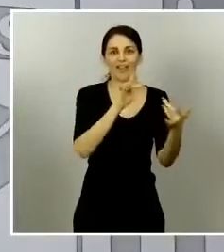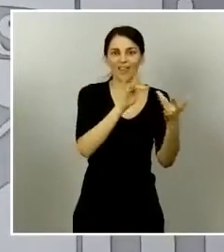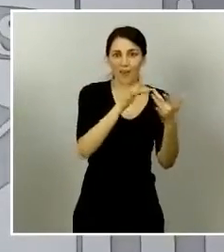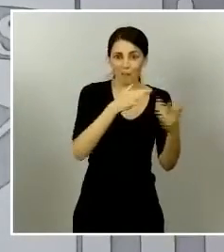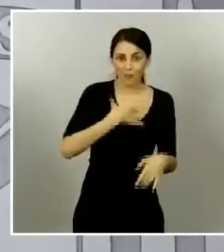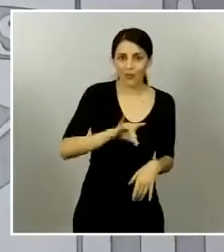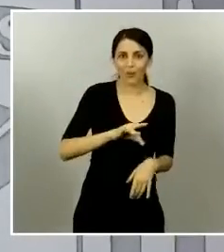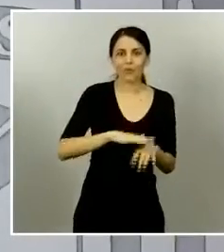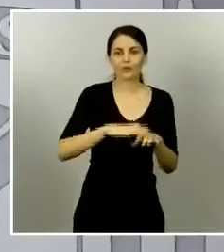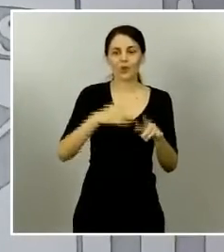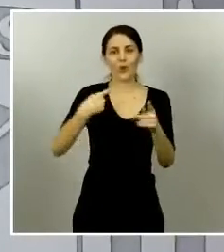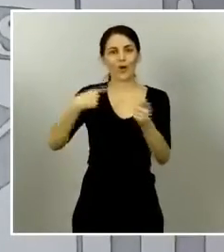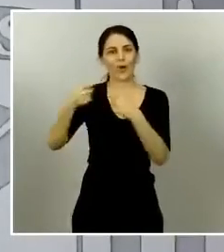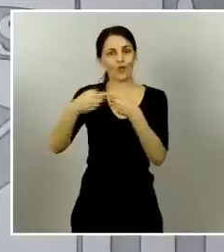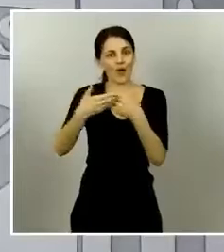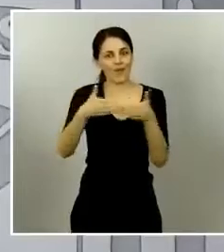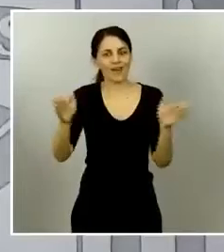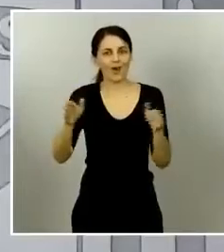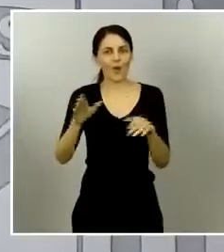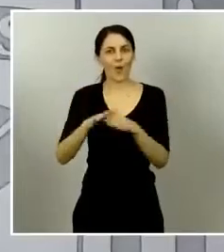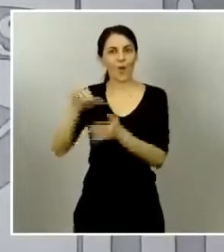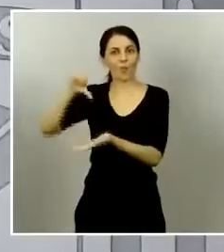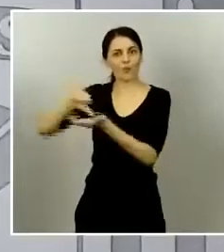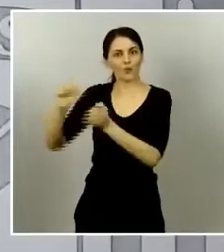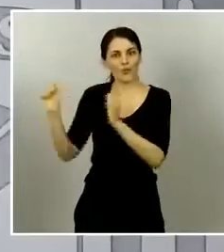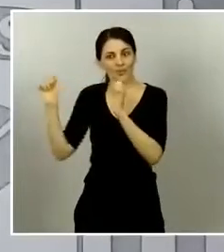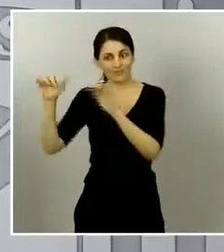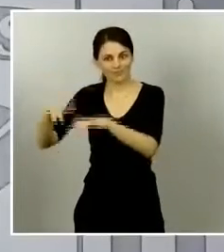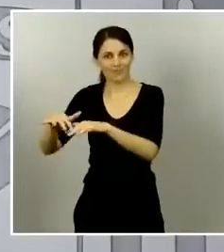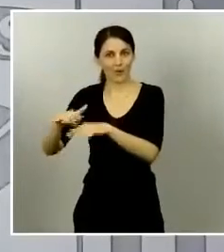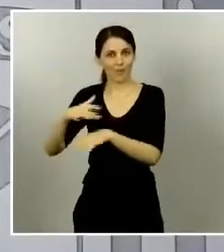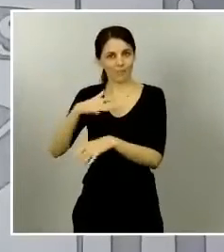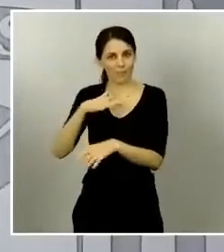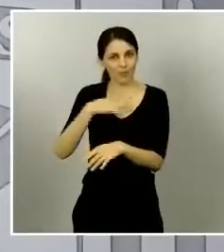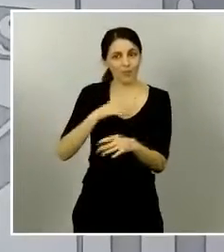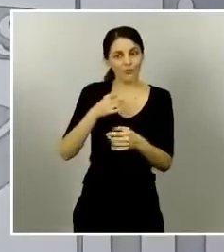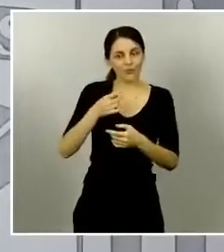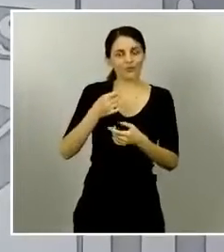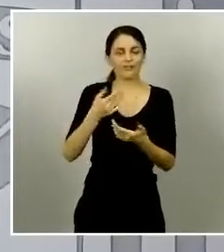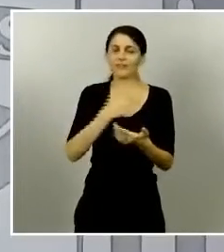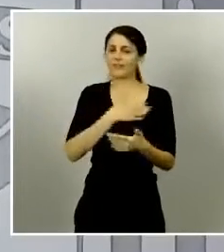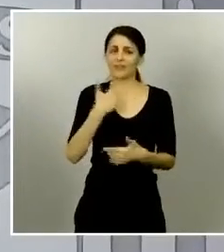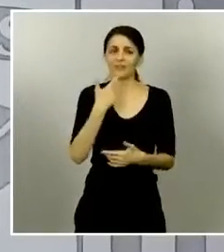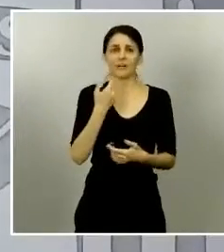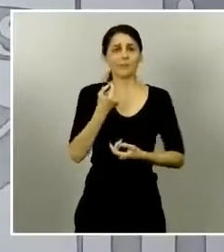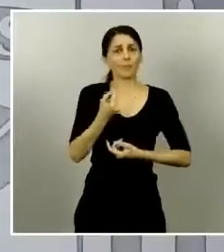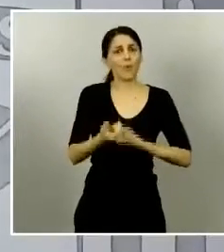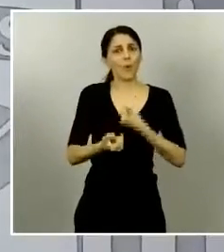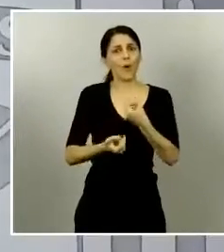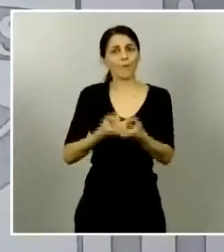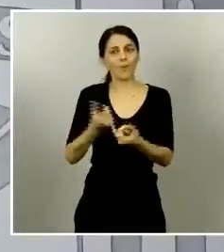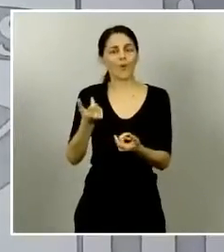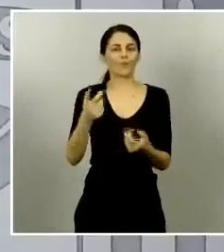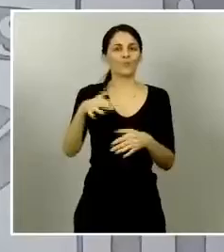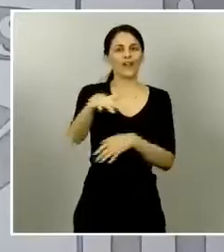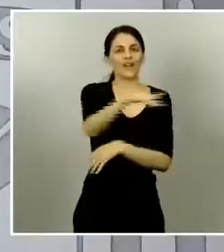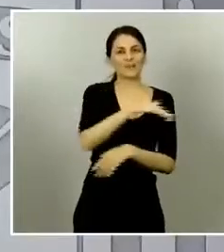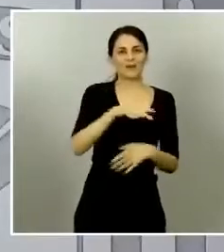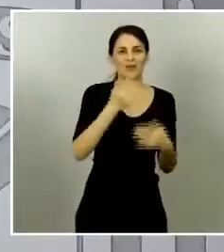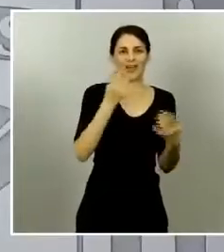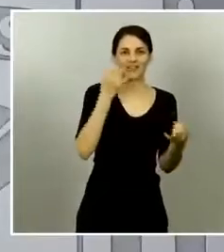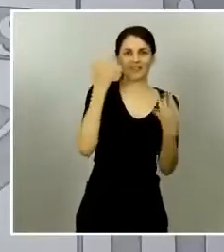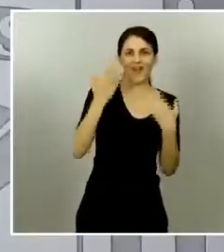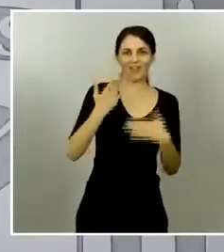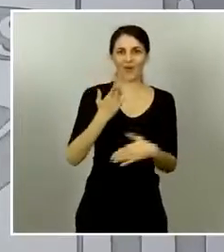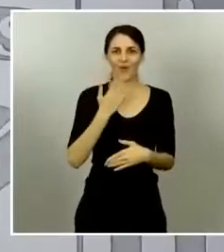a reencontrarnos con familiares, a reabrir negocios, a tener espacios de encuentro, en definitiva, a recuperar de forma progresiva